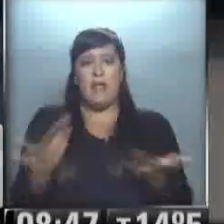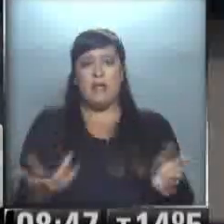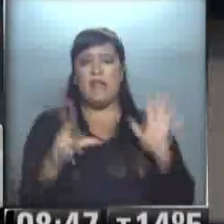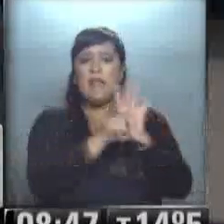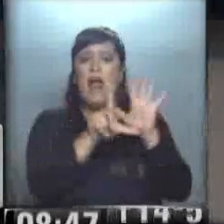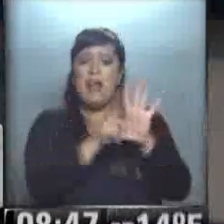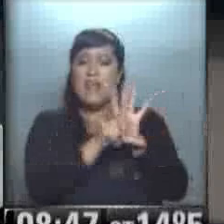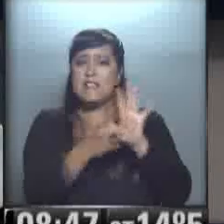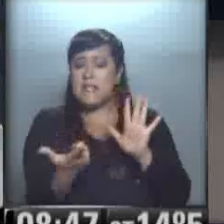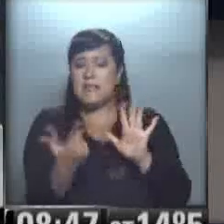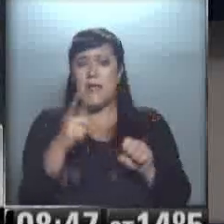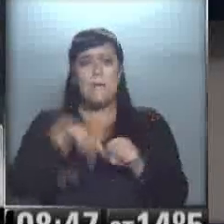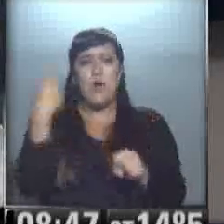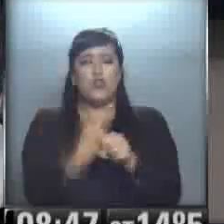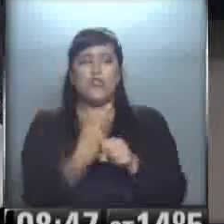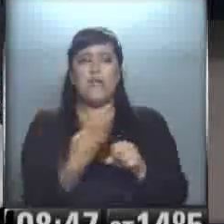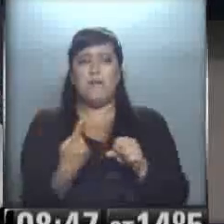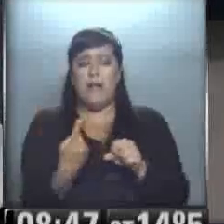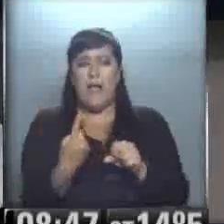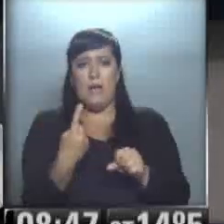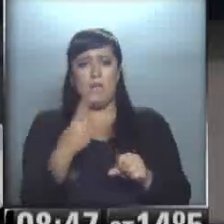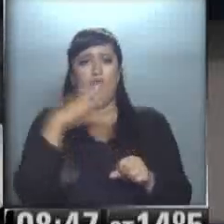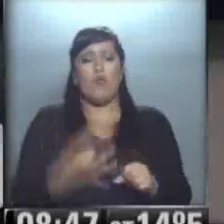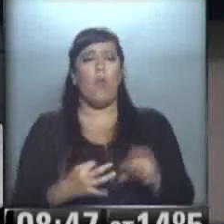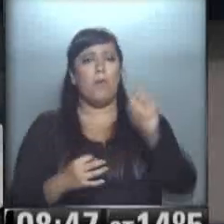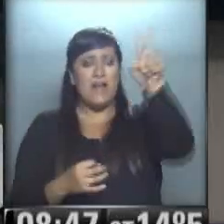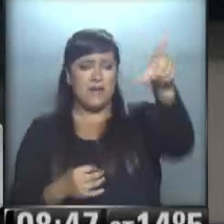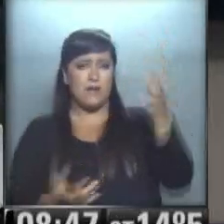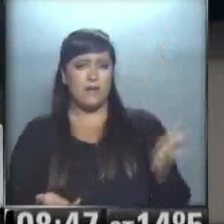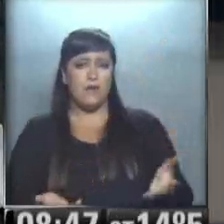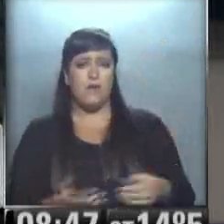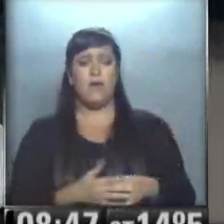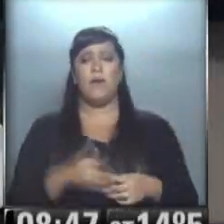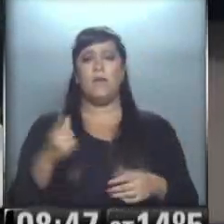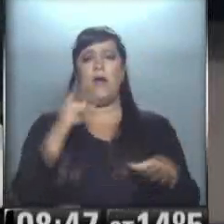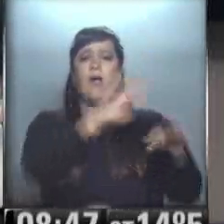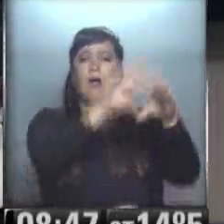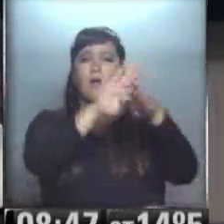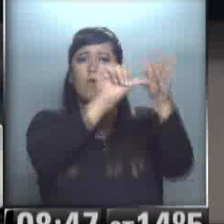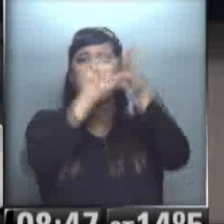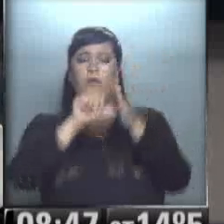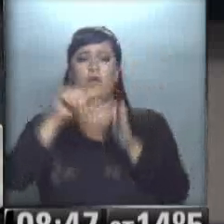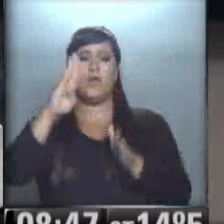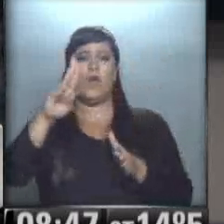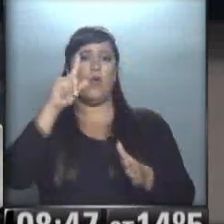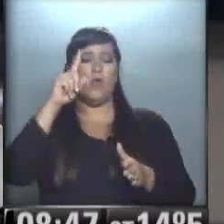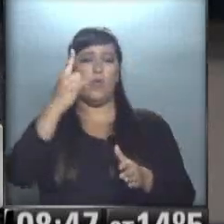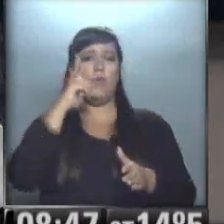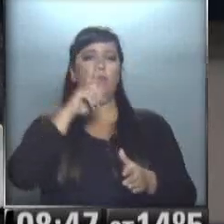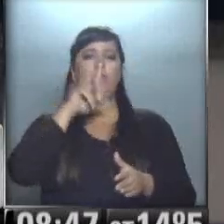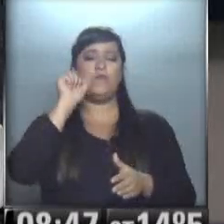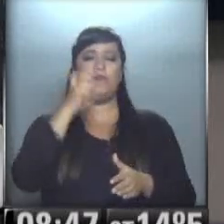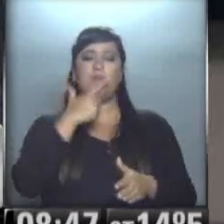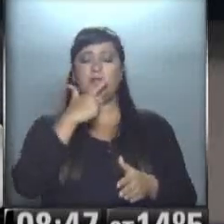es incumpli la resolución la sentencia del juez griesa para los fondos hitre y el juez griesa Argentina debe cumplir a